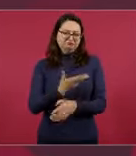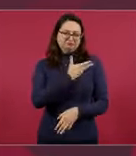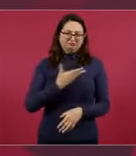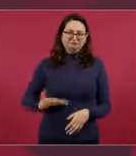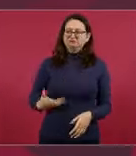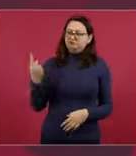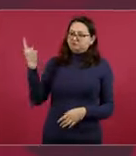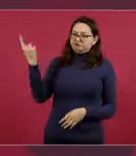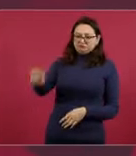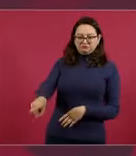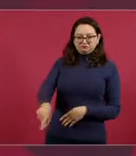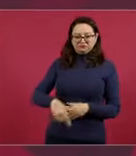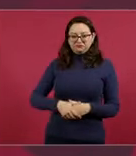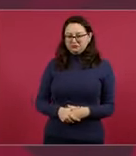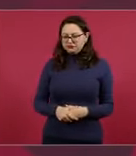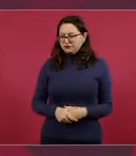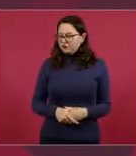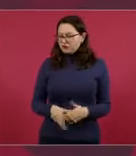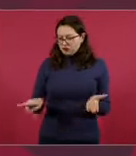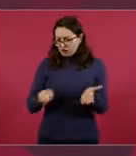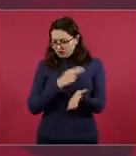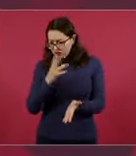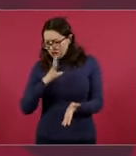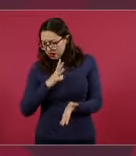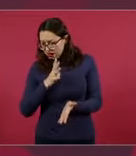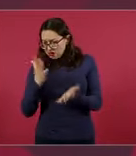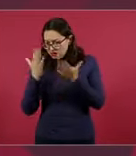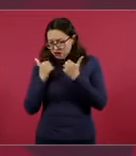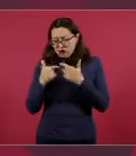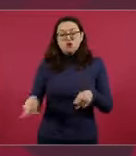Se juntaran o no se juntaran las firmas,